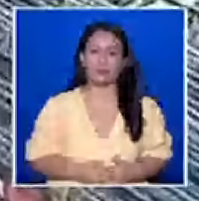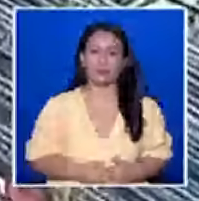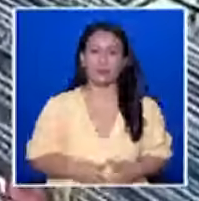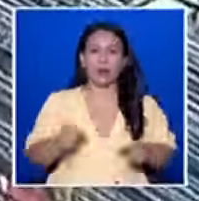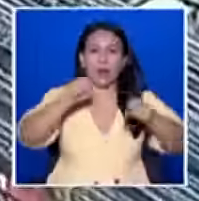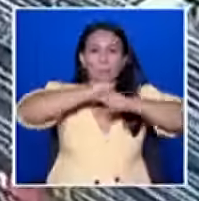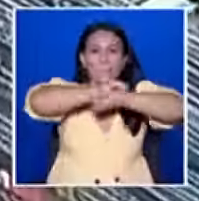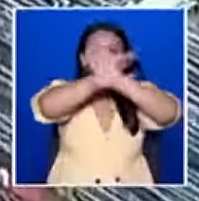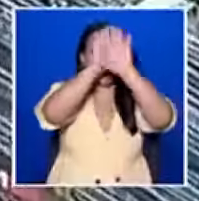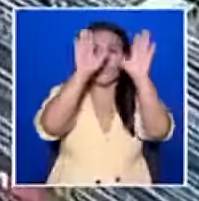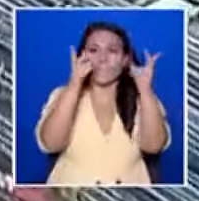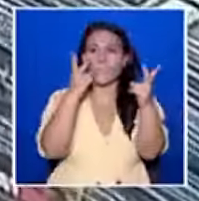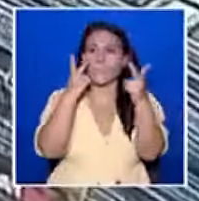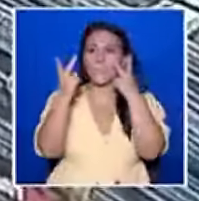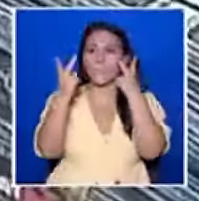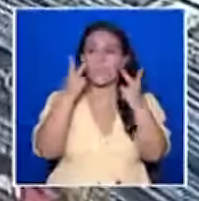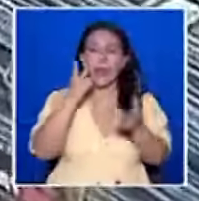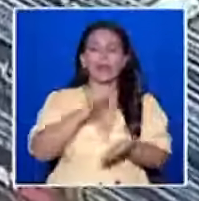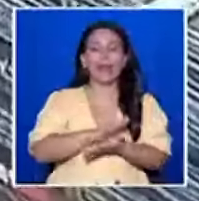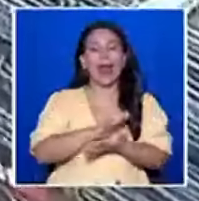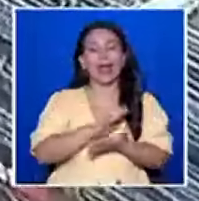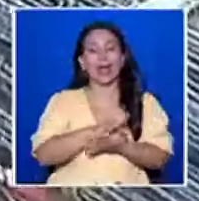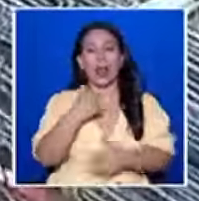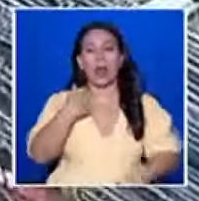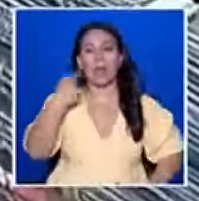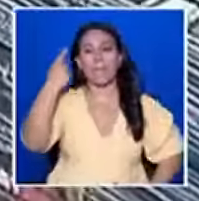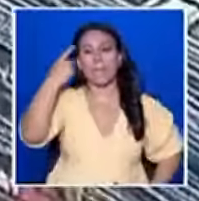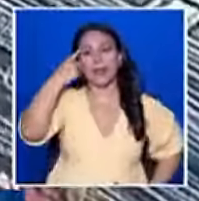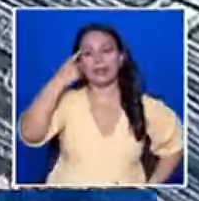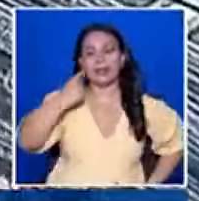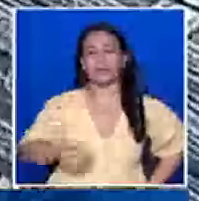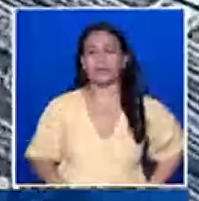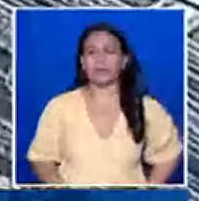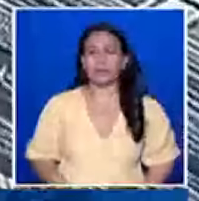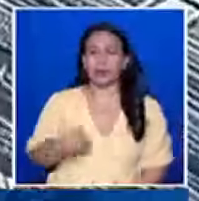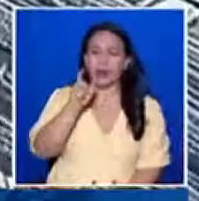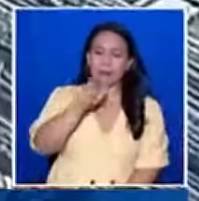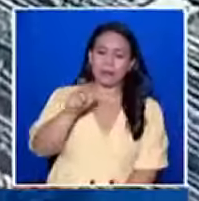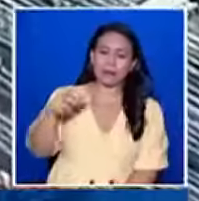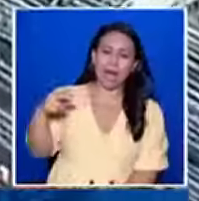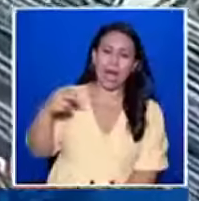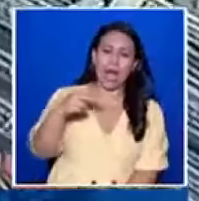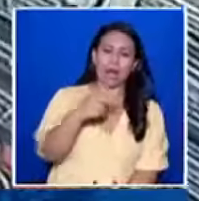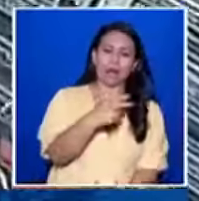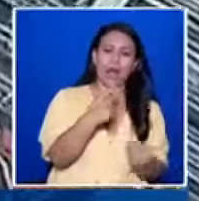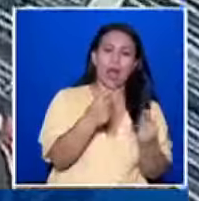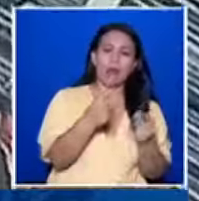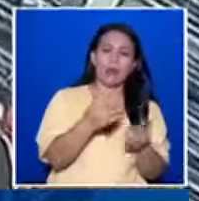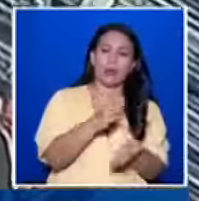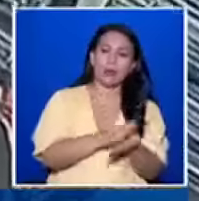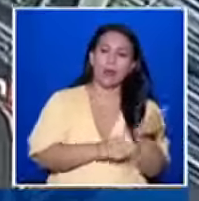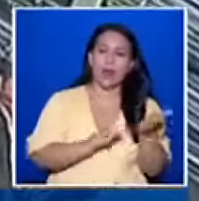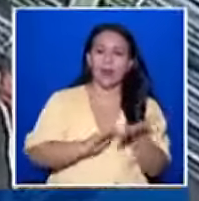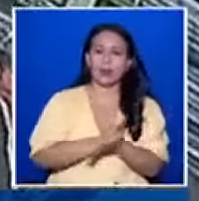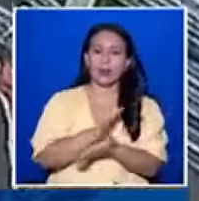La mañana transcurría aparentemente en calma. Los peatones caminan presurosos rumbo a la